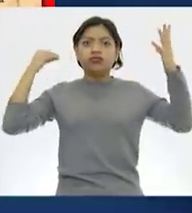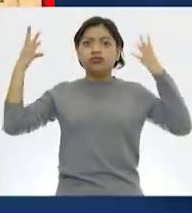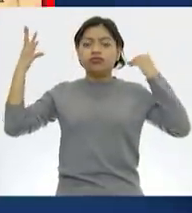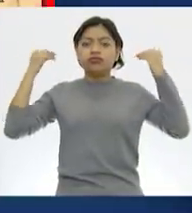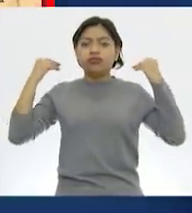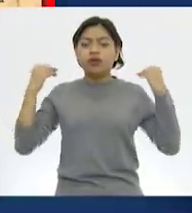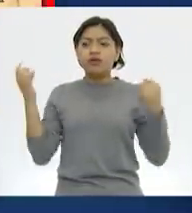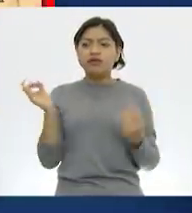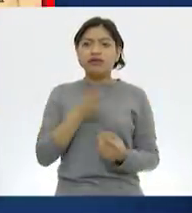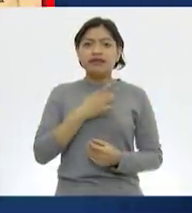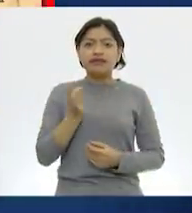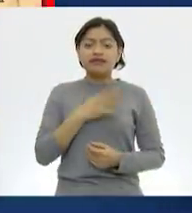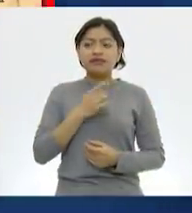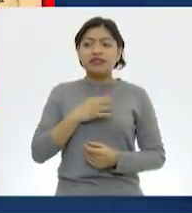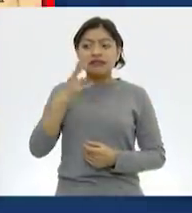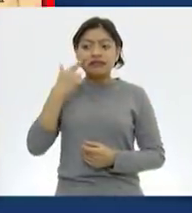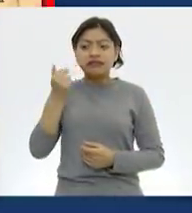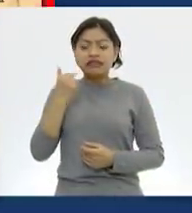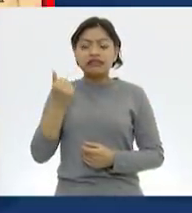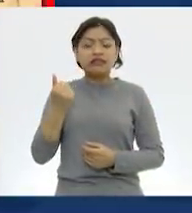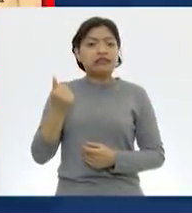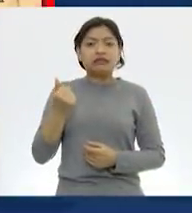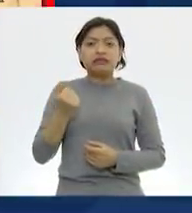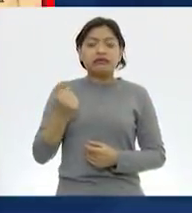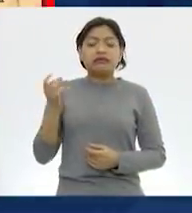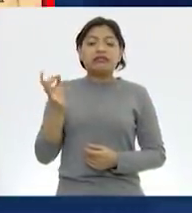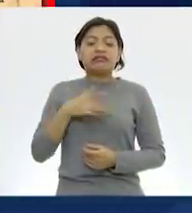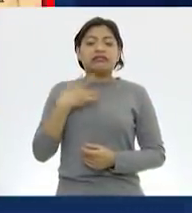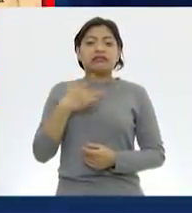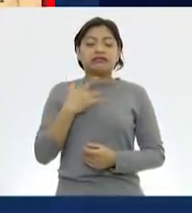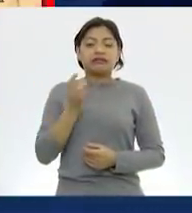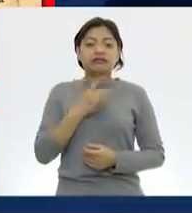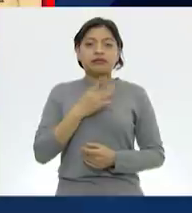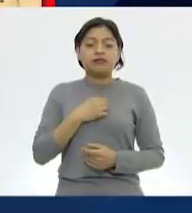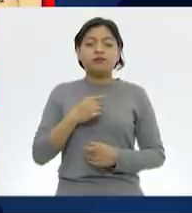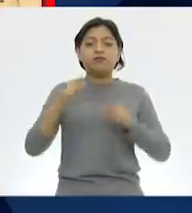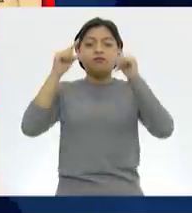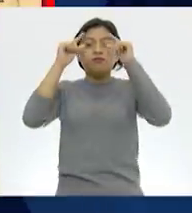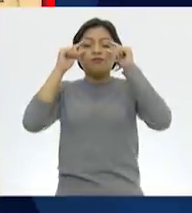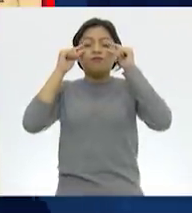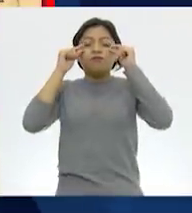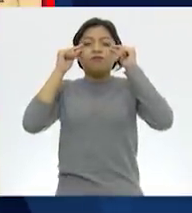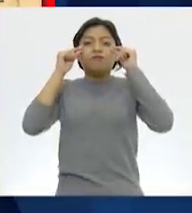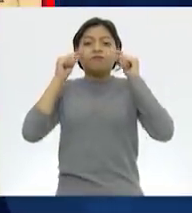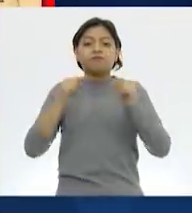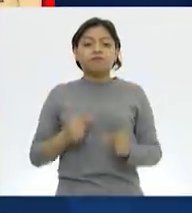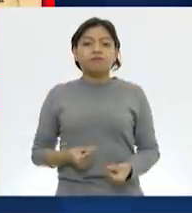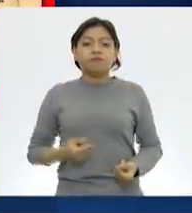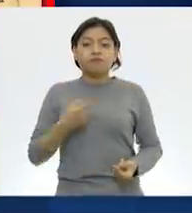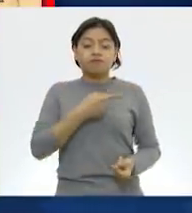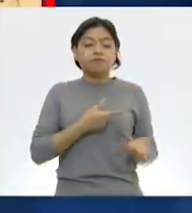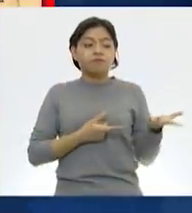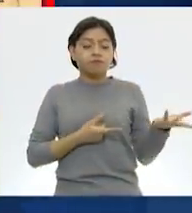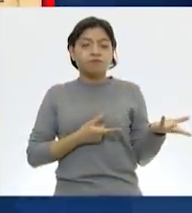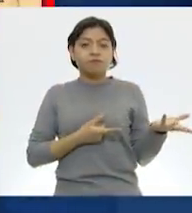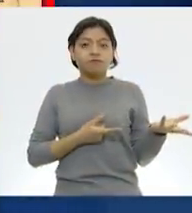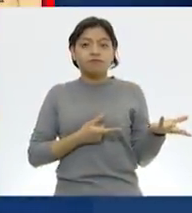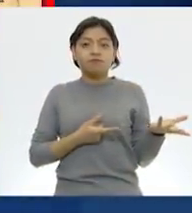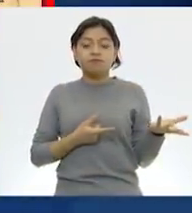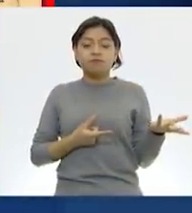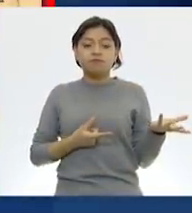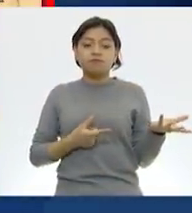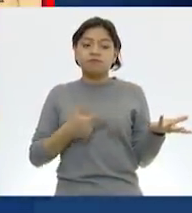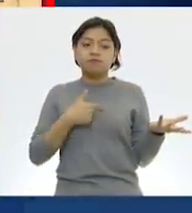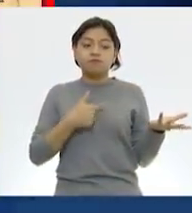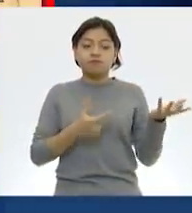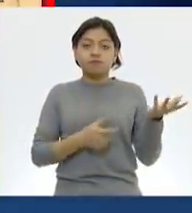no le importaba que fueran de una rata. Igual sentía miedo. Cerró los ojos y le tendió la mano a Roberto. Jálame,